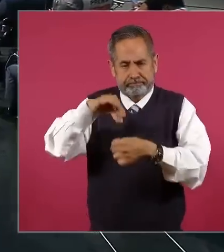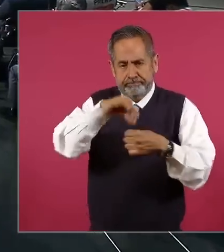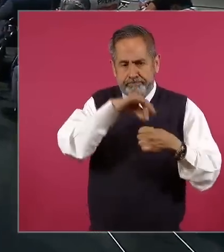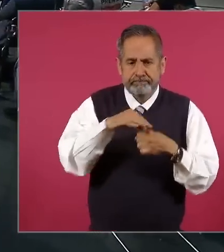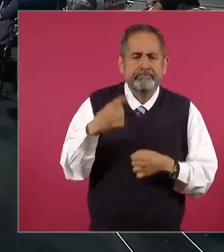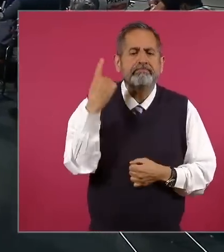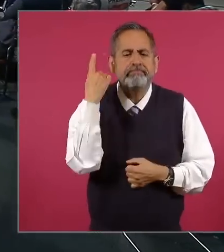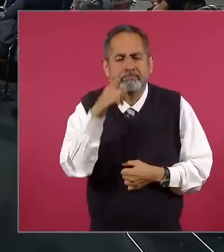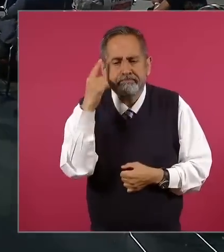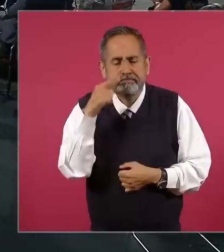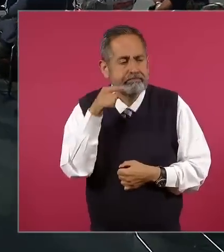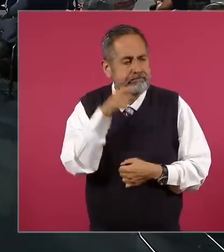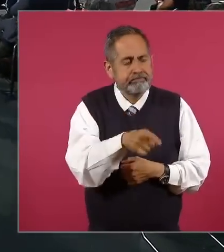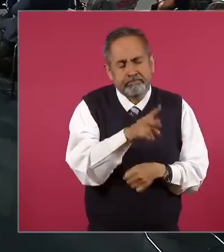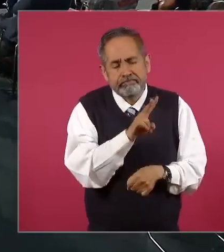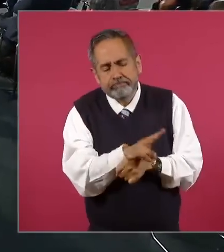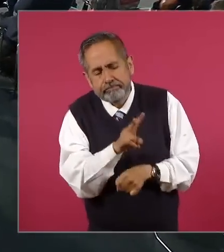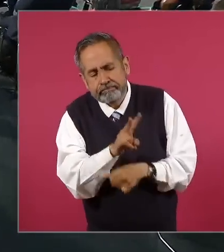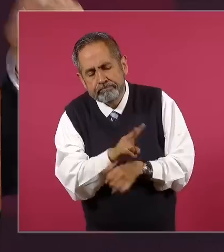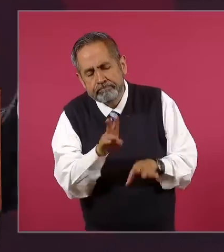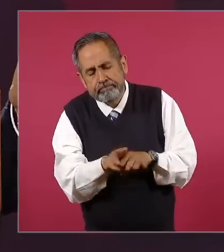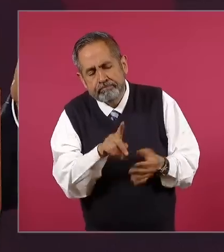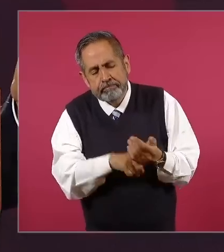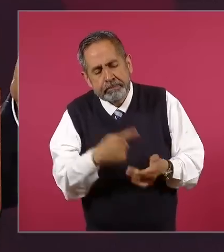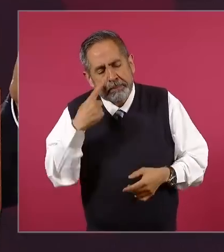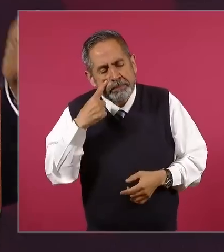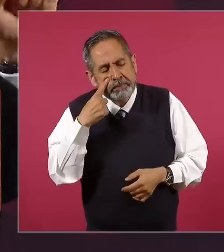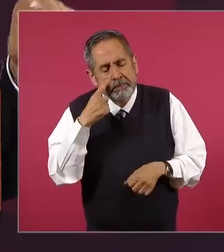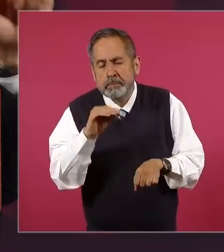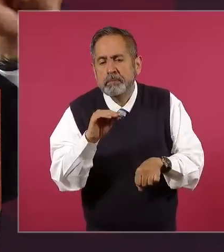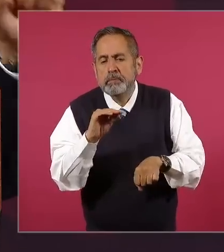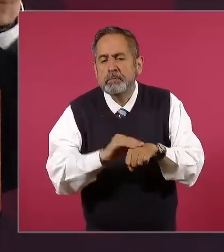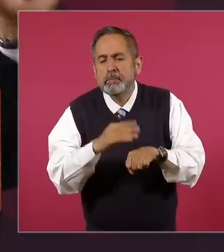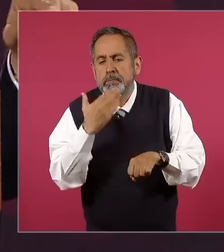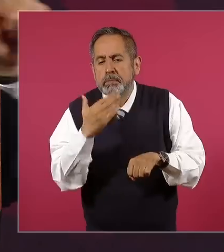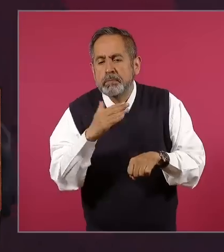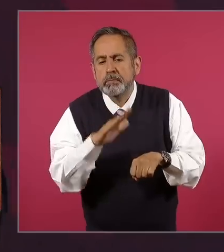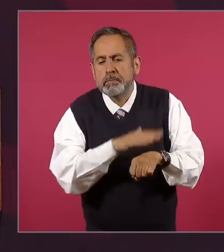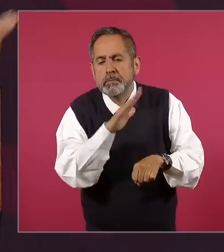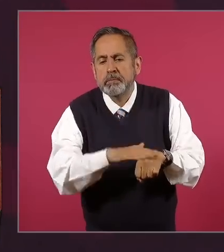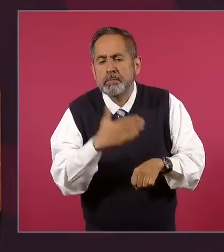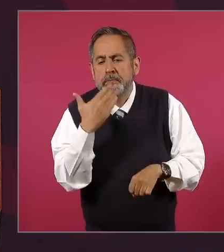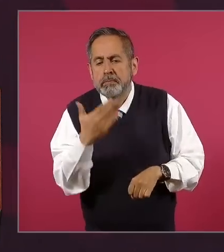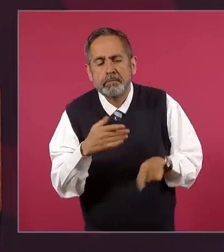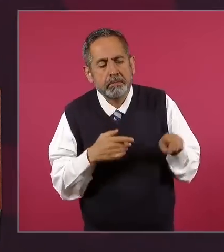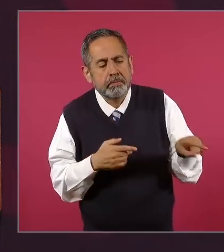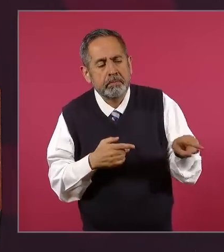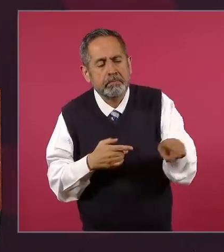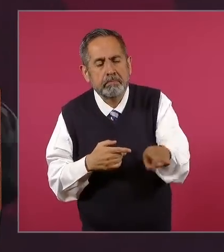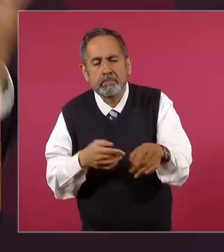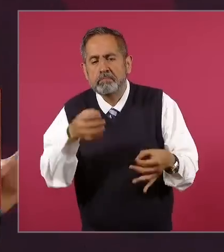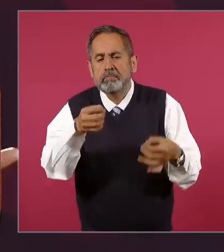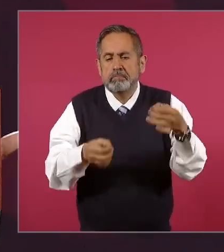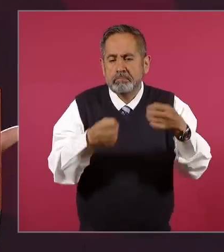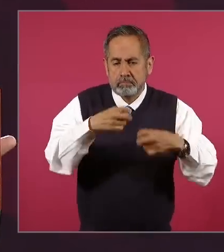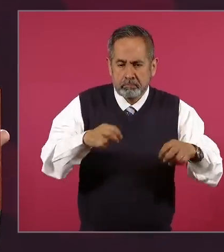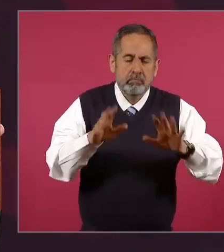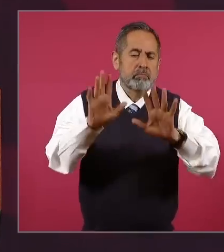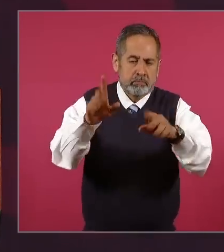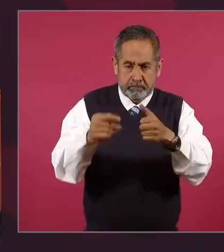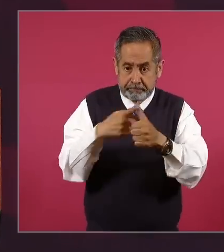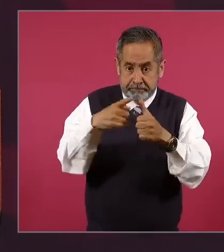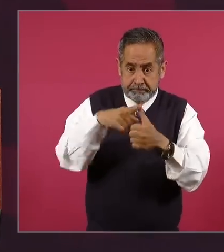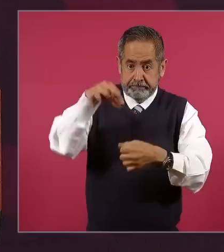para que vigile el buen comportamiento de jueces, magistrados y ministros, porque se van a